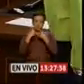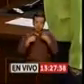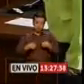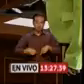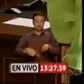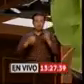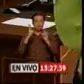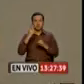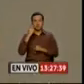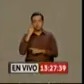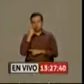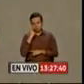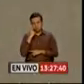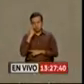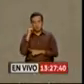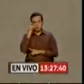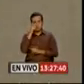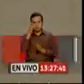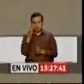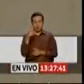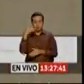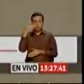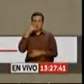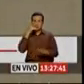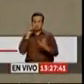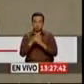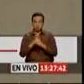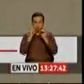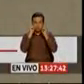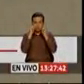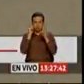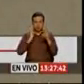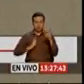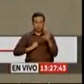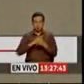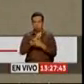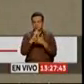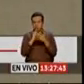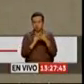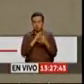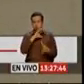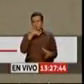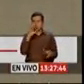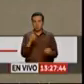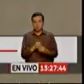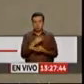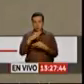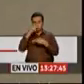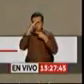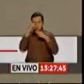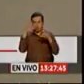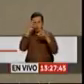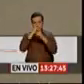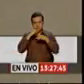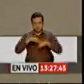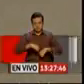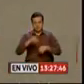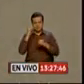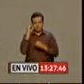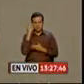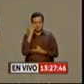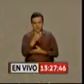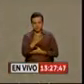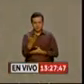la acusación de fiscalía estaremos pendientes de estos detalles y les daremos a conocer en el noticiero de la noche compañeros continuamos con